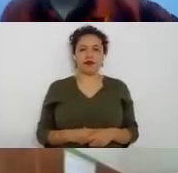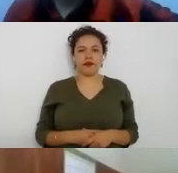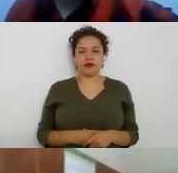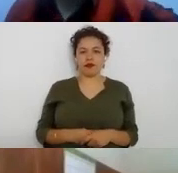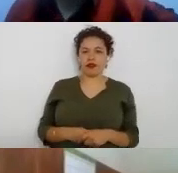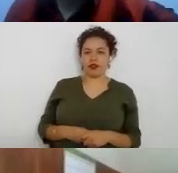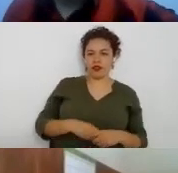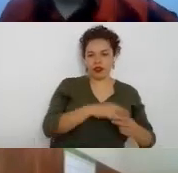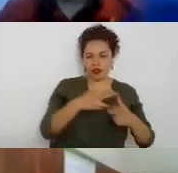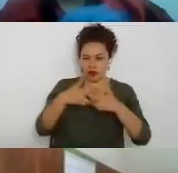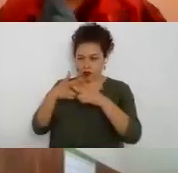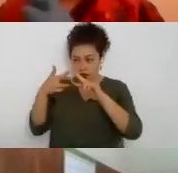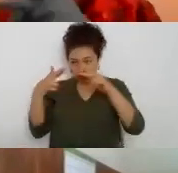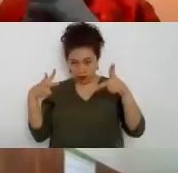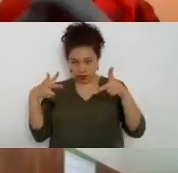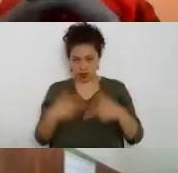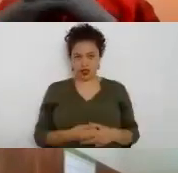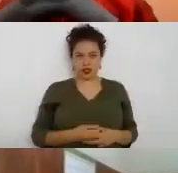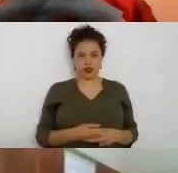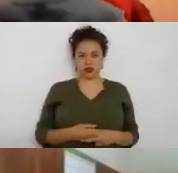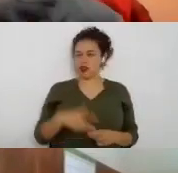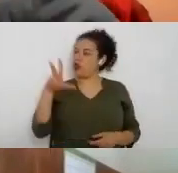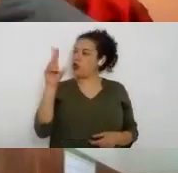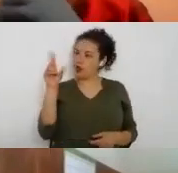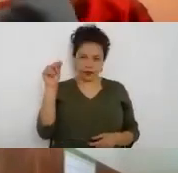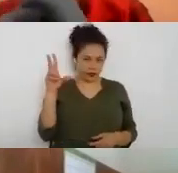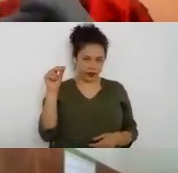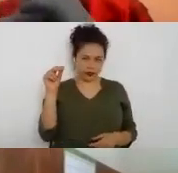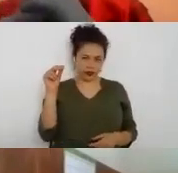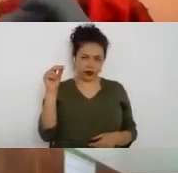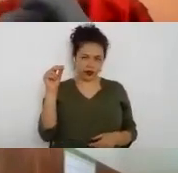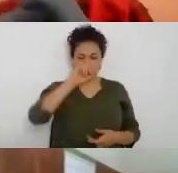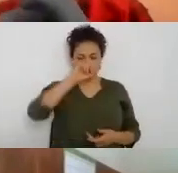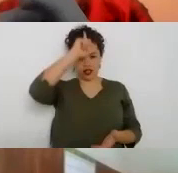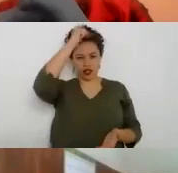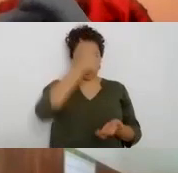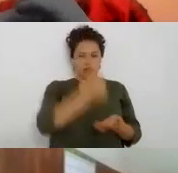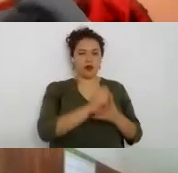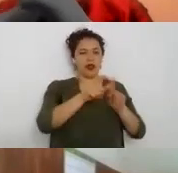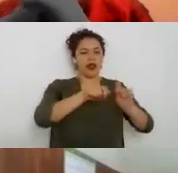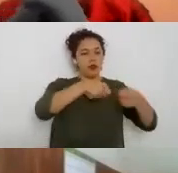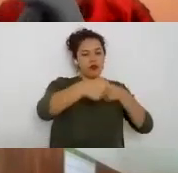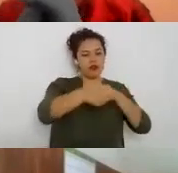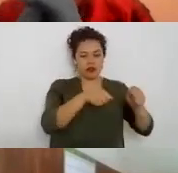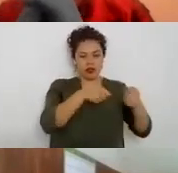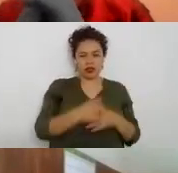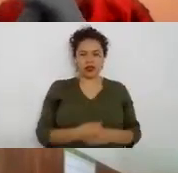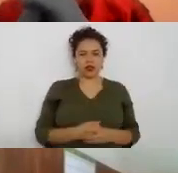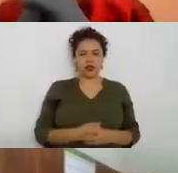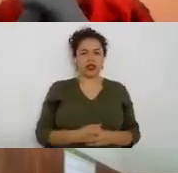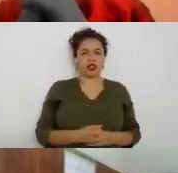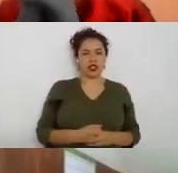Fracturas sencillas. No, estamos hablando de traumatismos articulares.